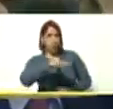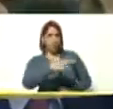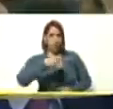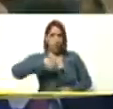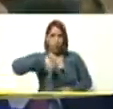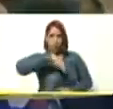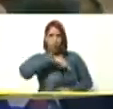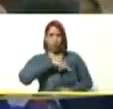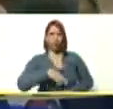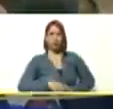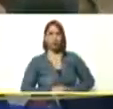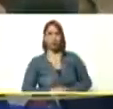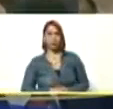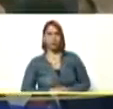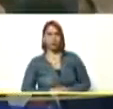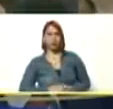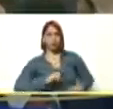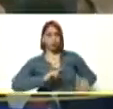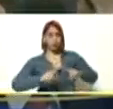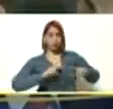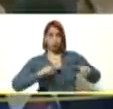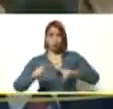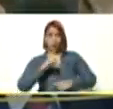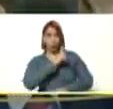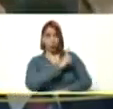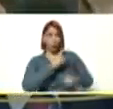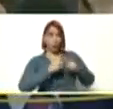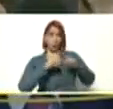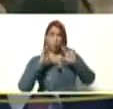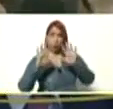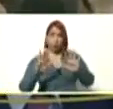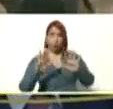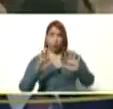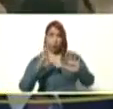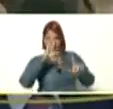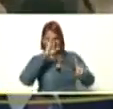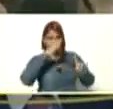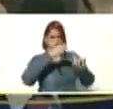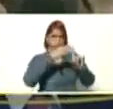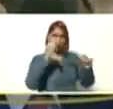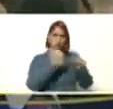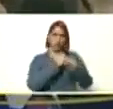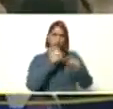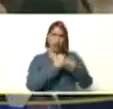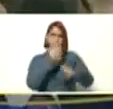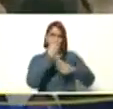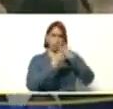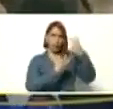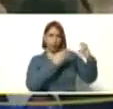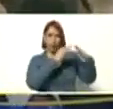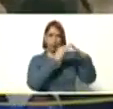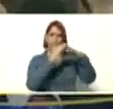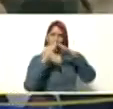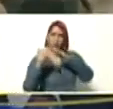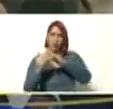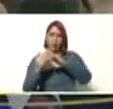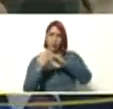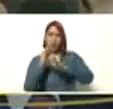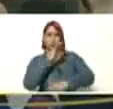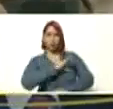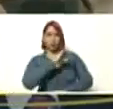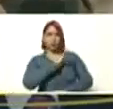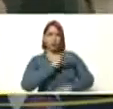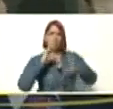nuestro coordinador del 1x10 para ir trabajando casa a casa en la parte social